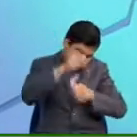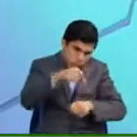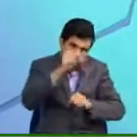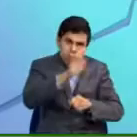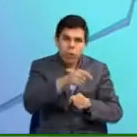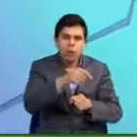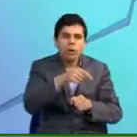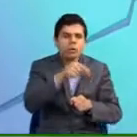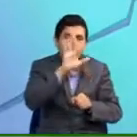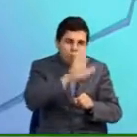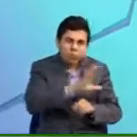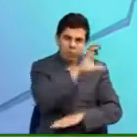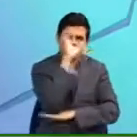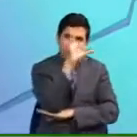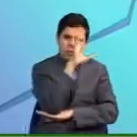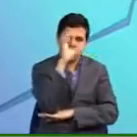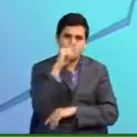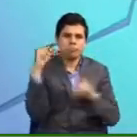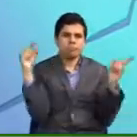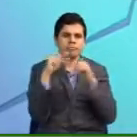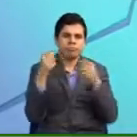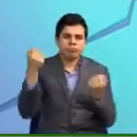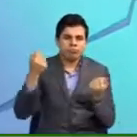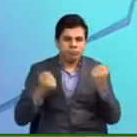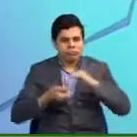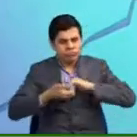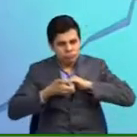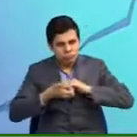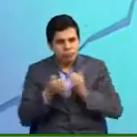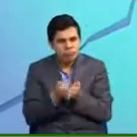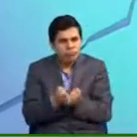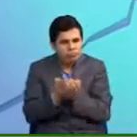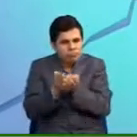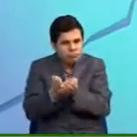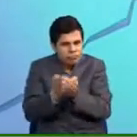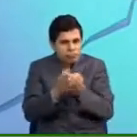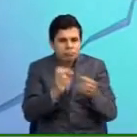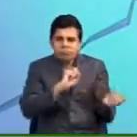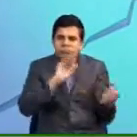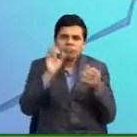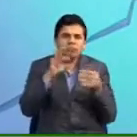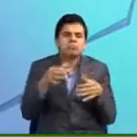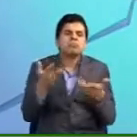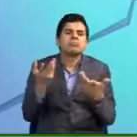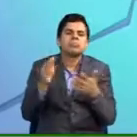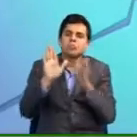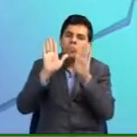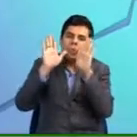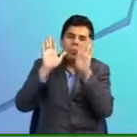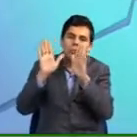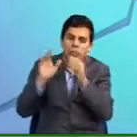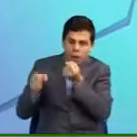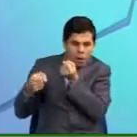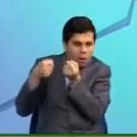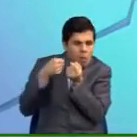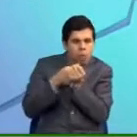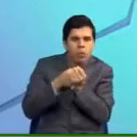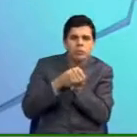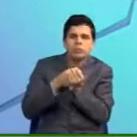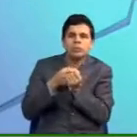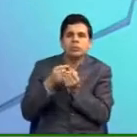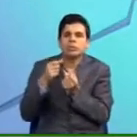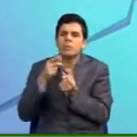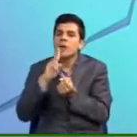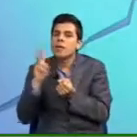logístico todo el transporte todo el servicio del puerto todo el servicio de exportación lo hace la economía y se lo aporta a la operación se lo